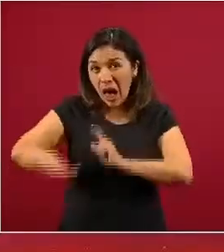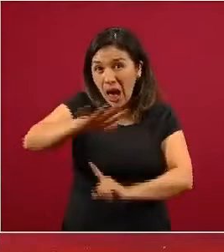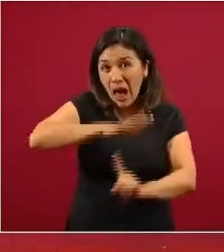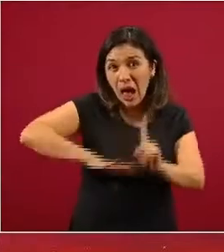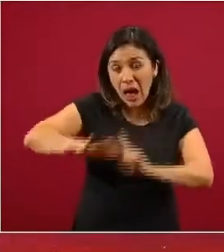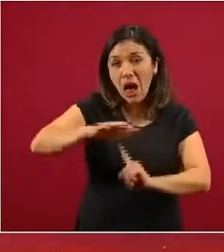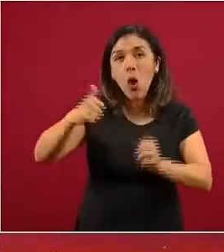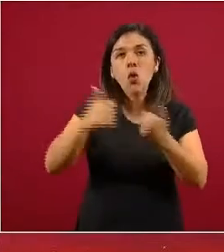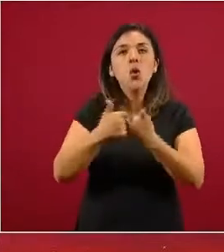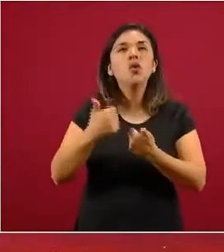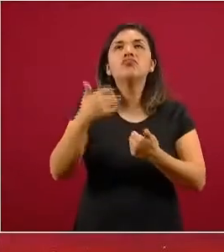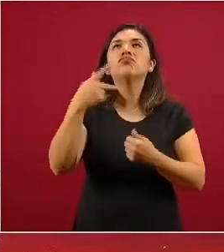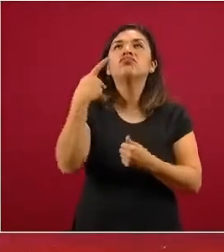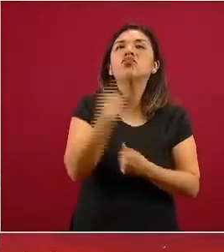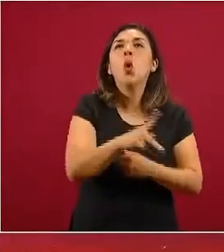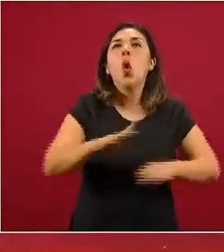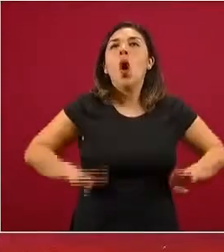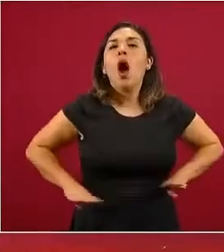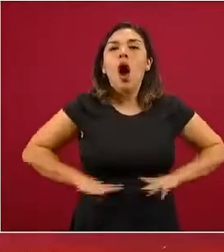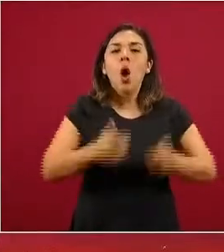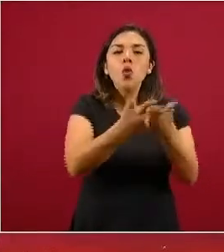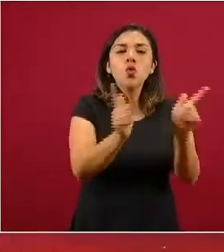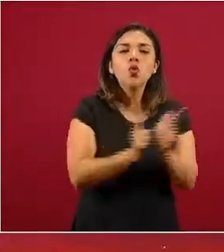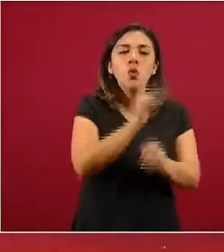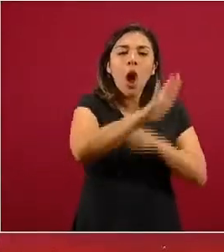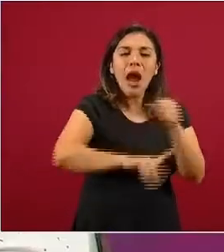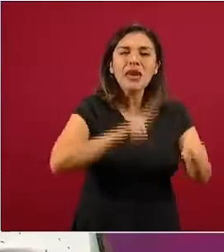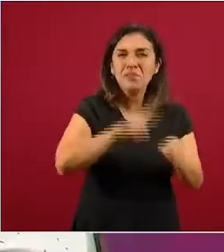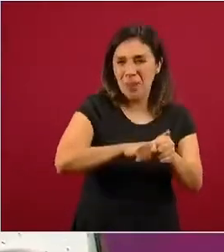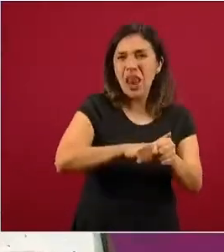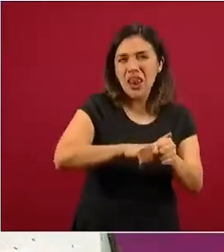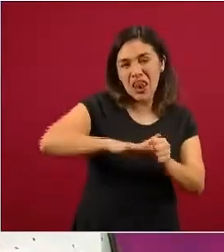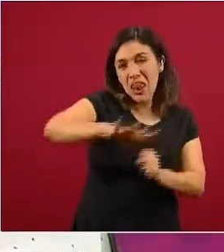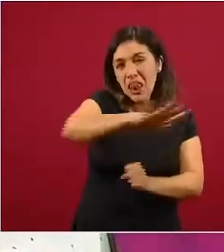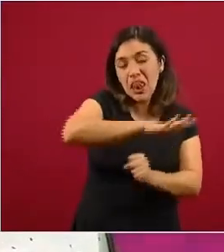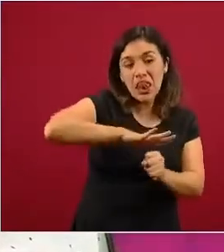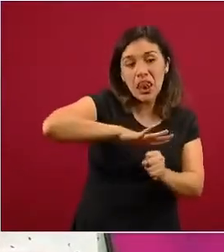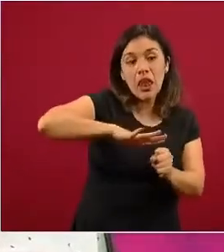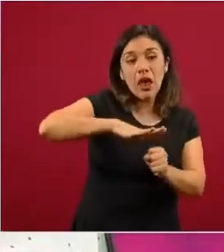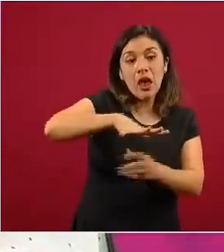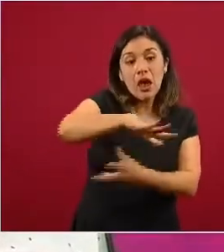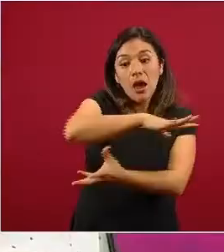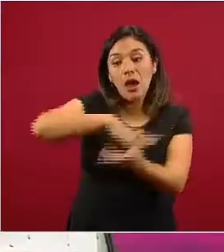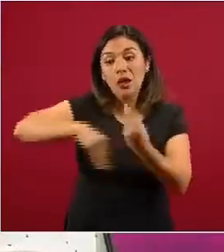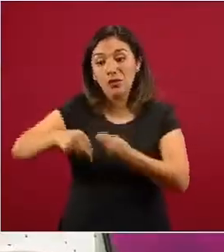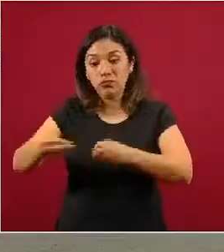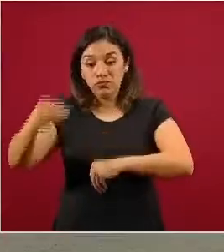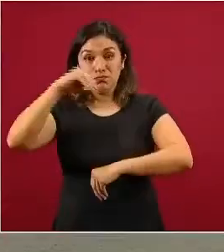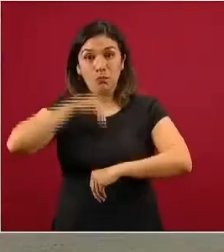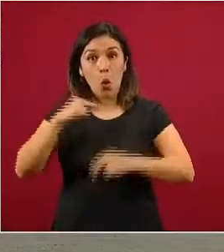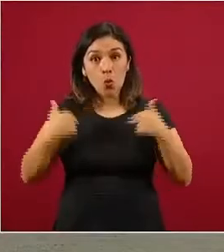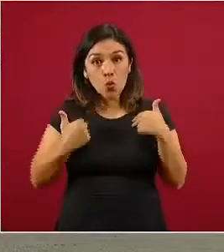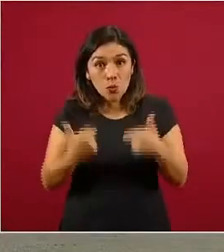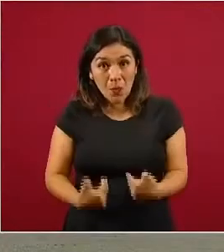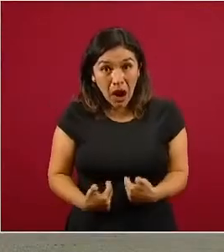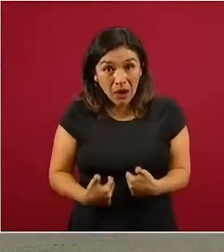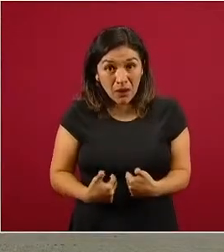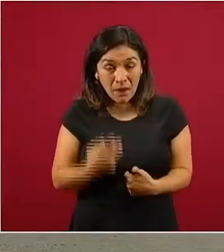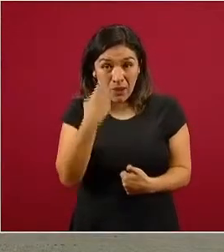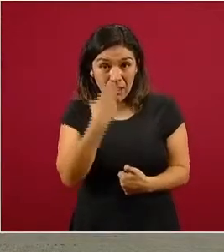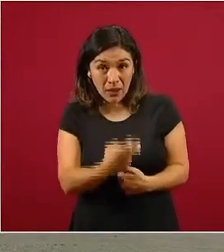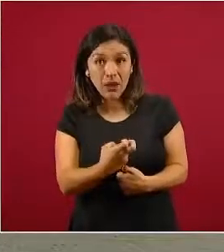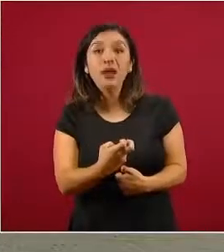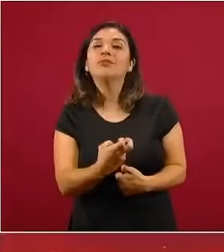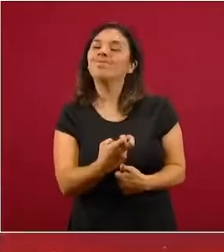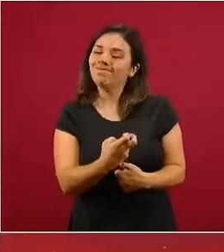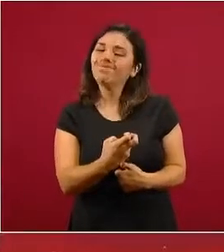se calcula para la entidad y qué porcentaje de exceso se está calculando para cada una de ellas. Muchas gracias.